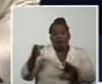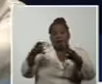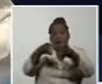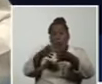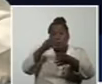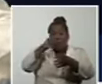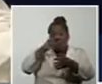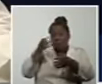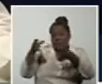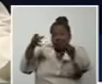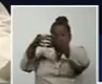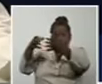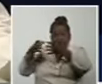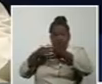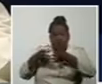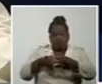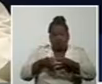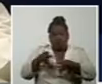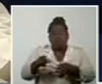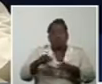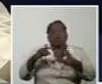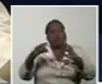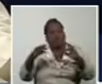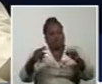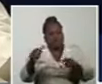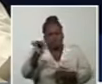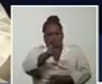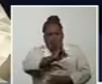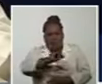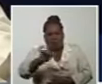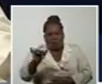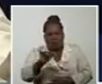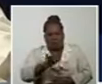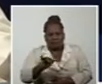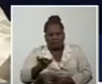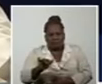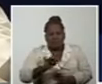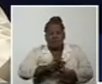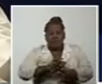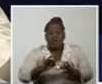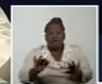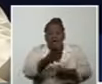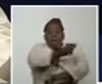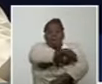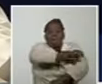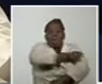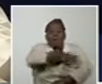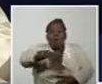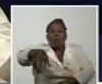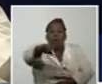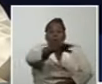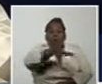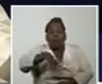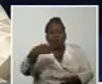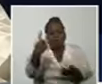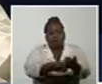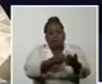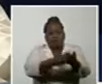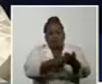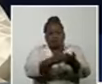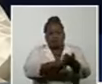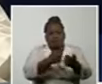Y sí, también reiteramos que ya nuestra población estaba acostumbrada a que para